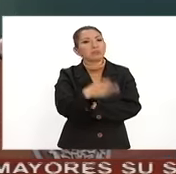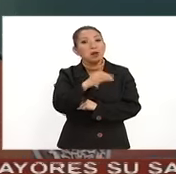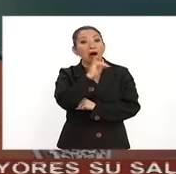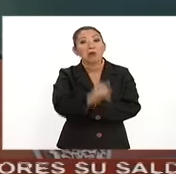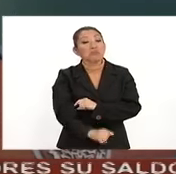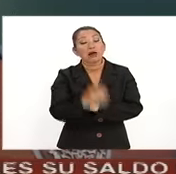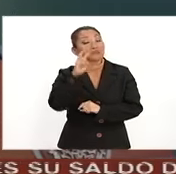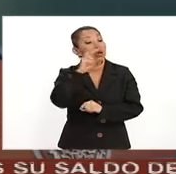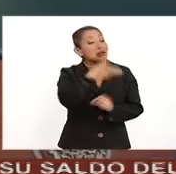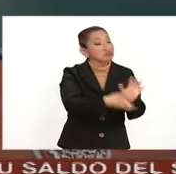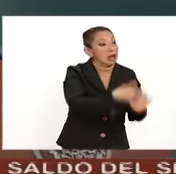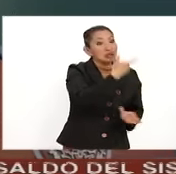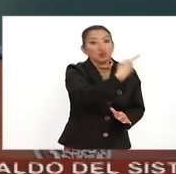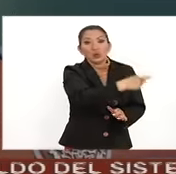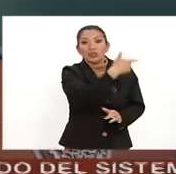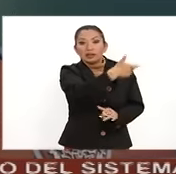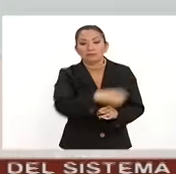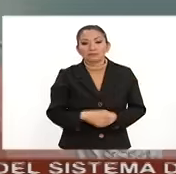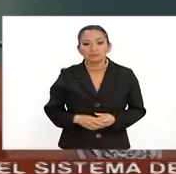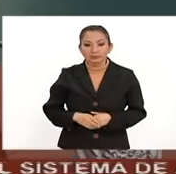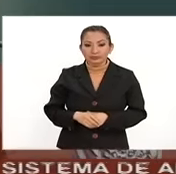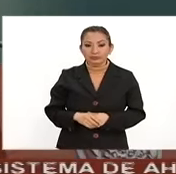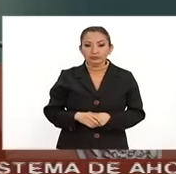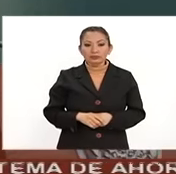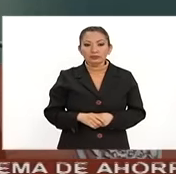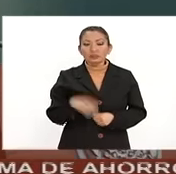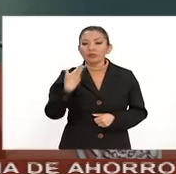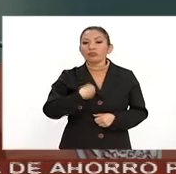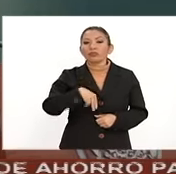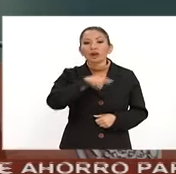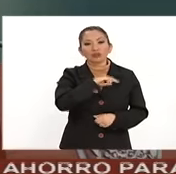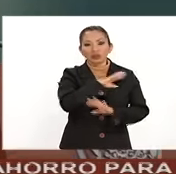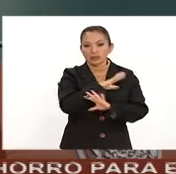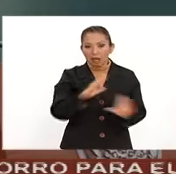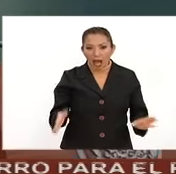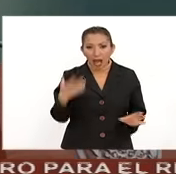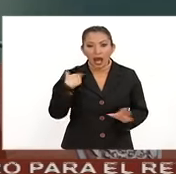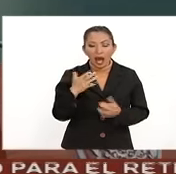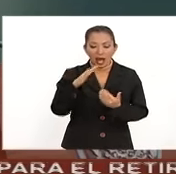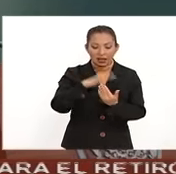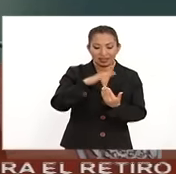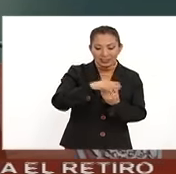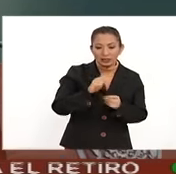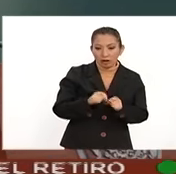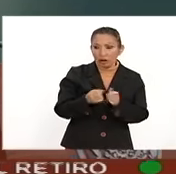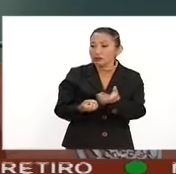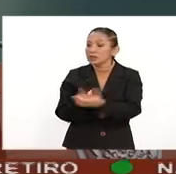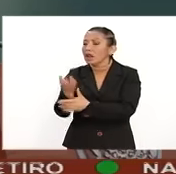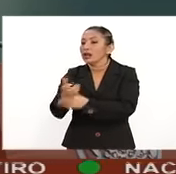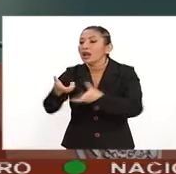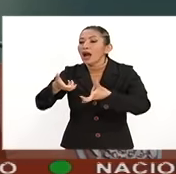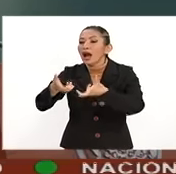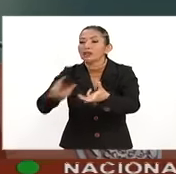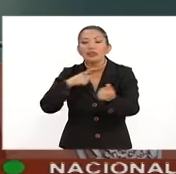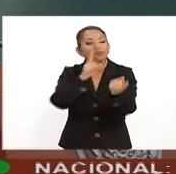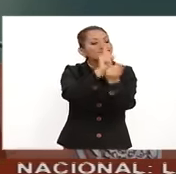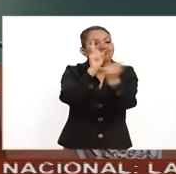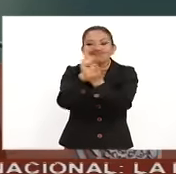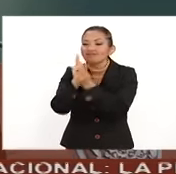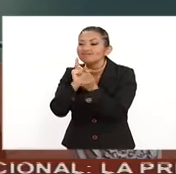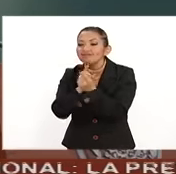nunca regresaron a recoger este ahorro. Vamos a salir de nuestros escritorios y vamos a estar en la calle activamente